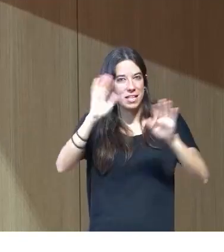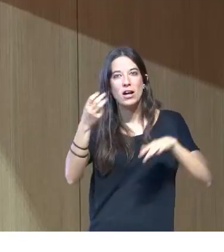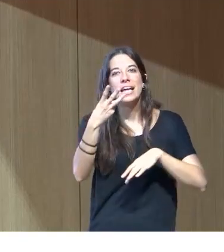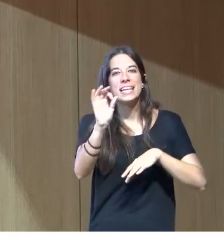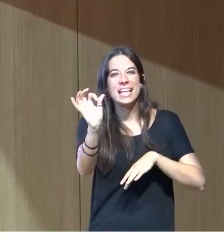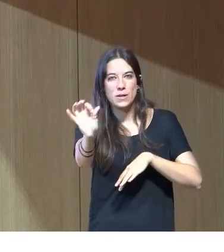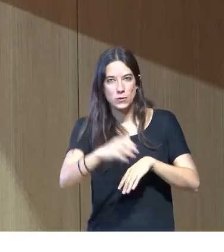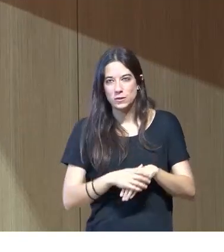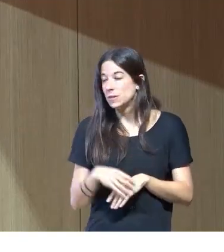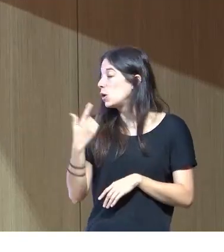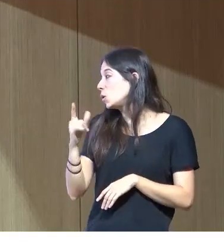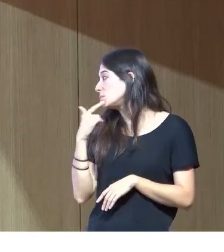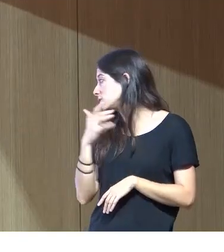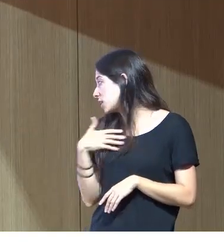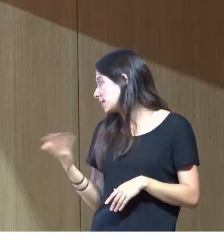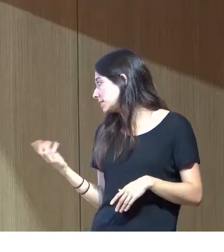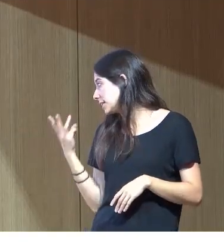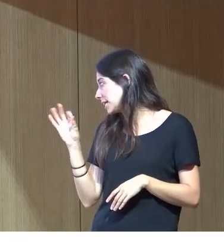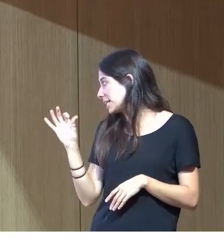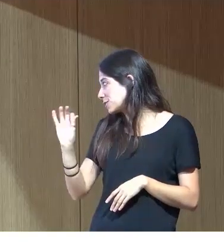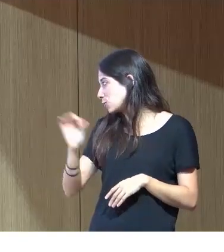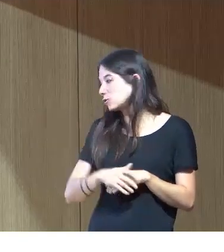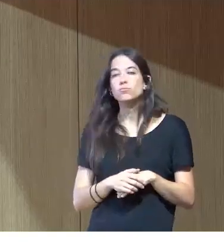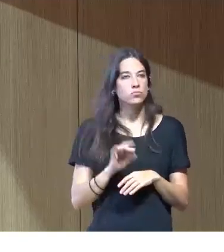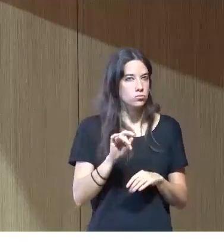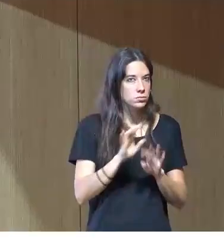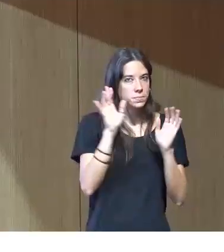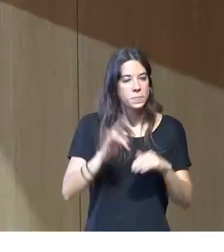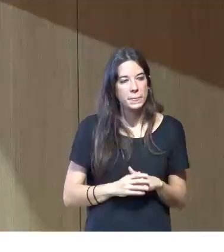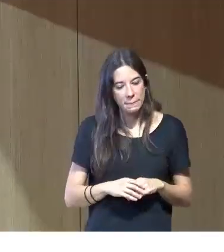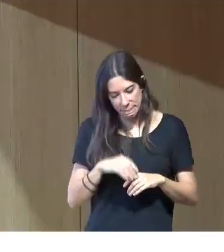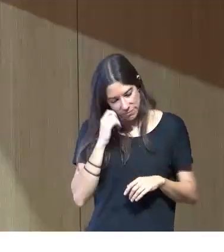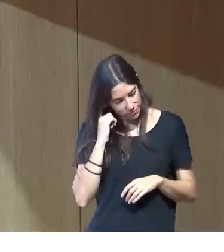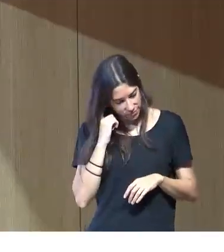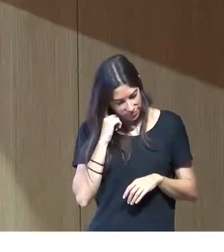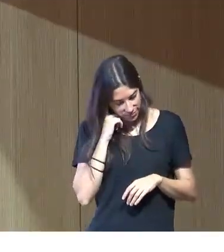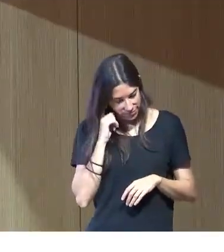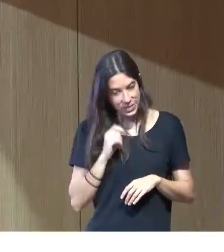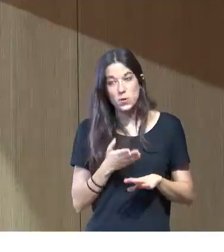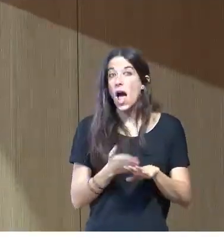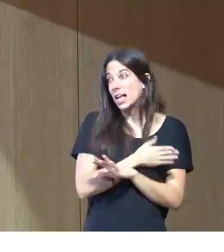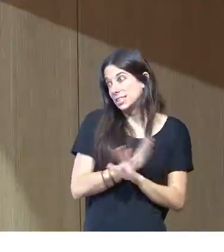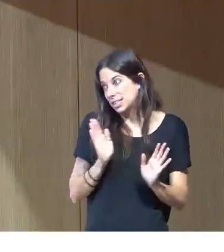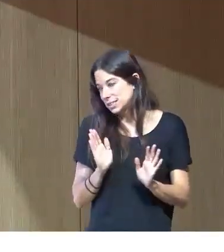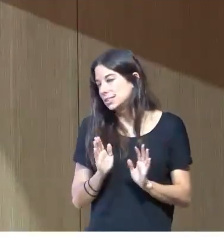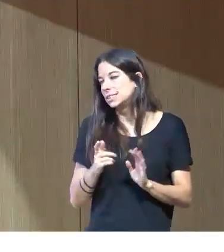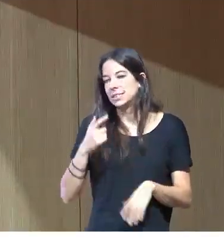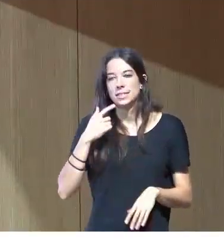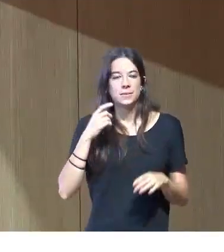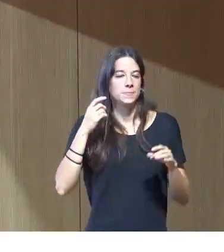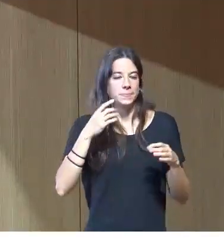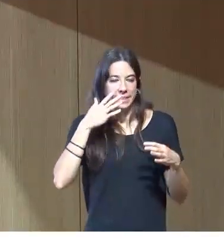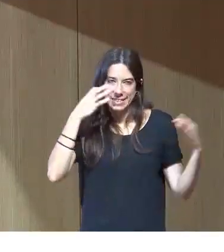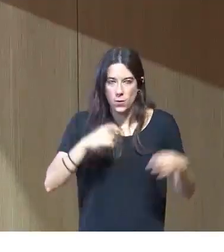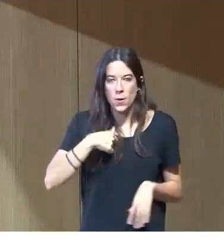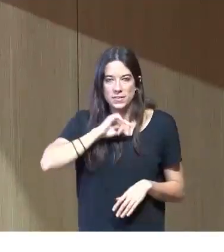luismi Pues si quieres 30 segundos por favor Claro que sí Bueno yo antes de nada Carmen seguro y te estoy convencido de ello